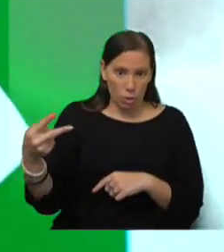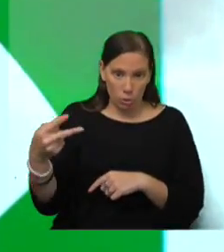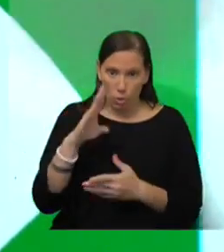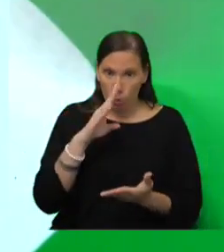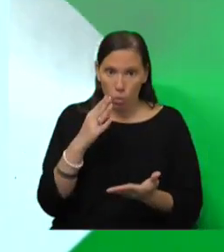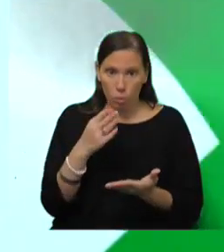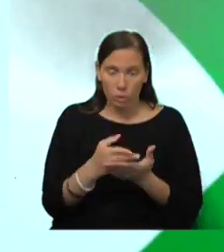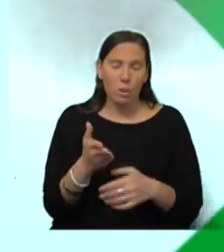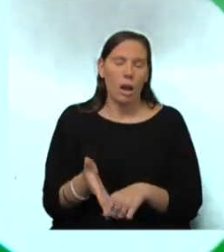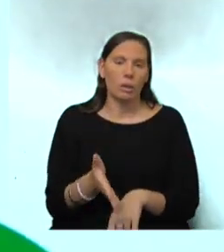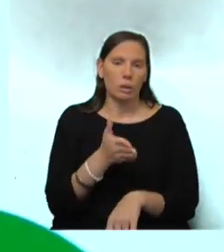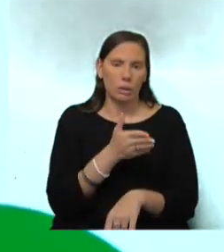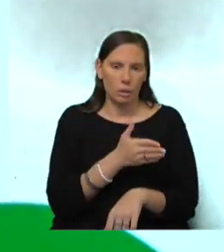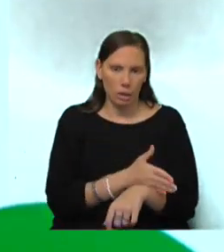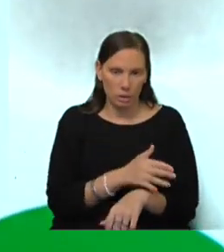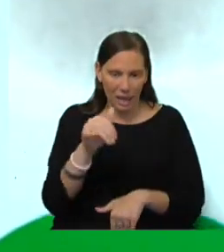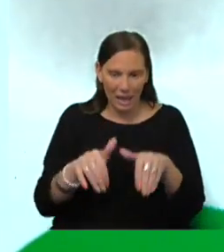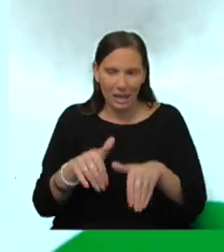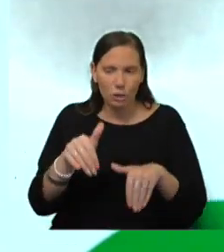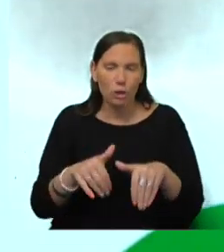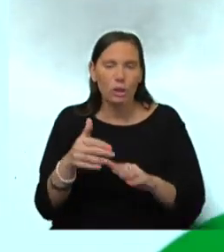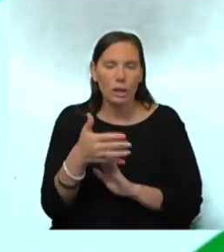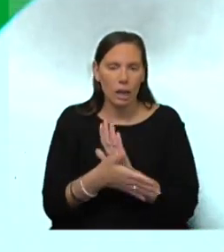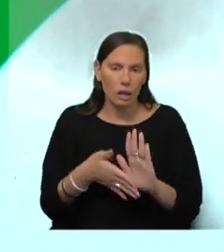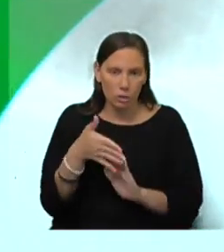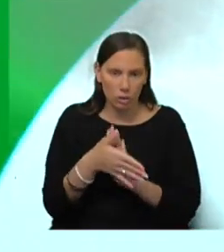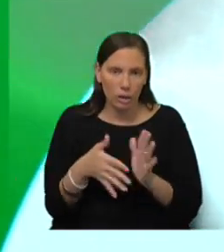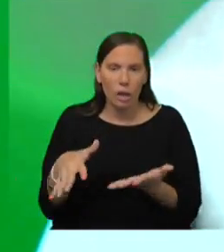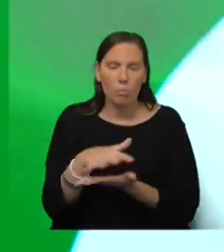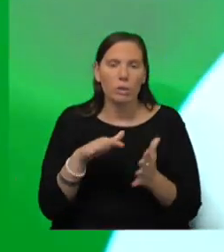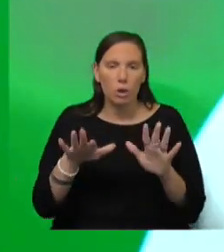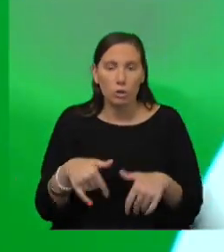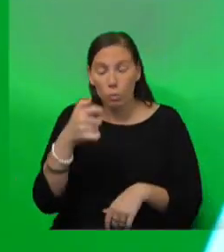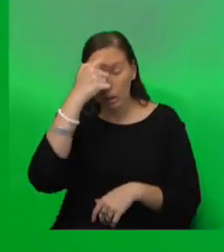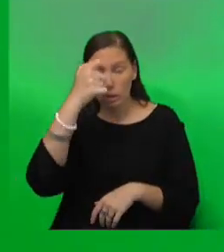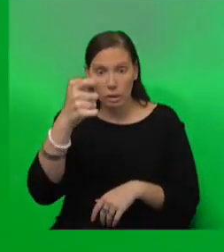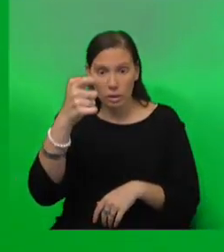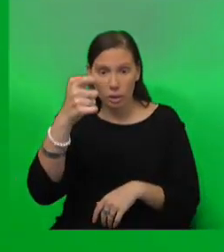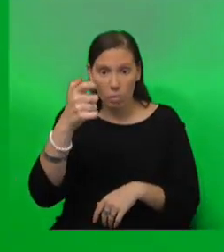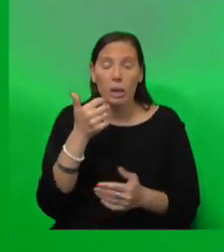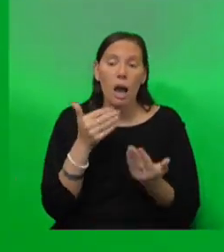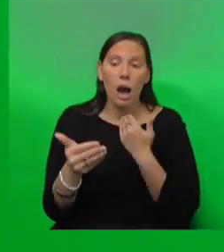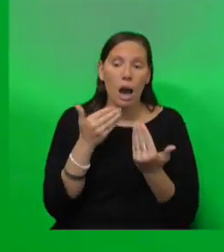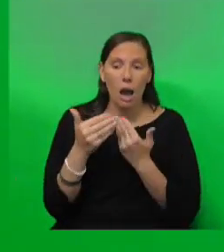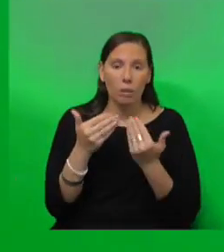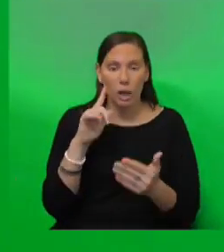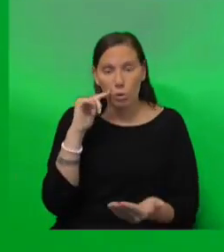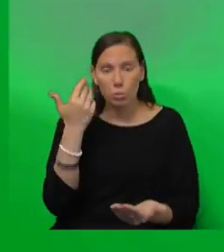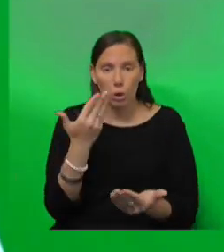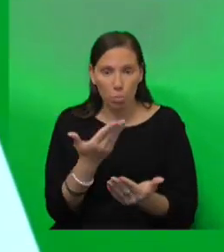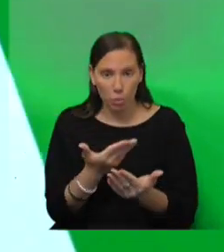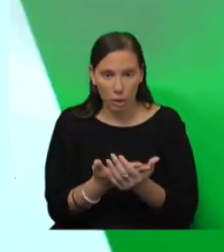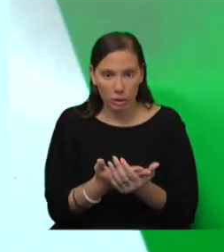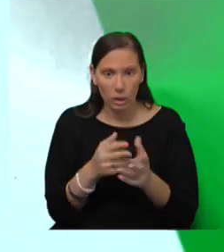últimas semanas antes de las elecciones nacionales vamos a tener espacio en sobre cencia para conversar sobre las propuestas en